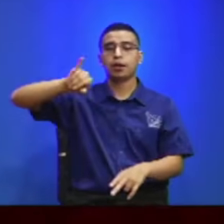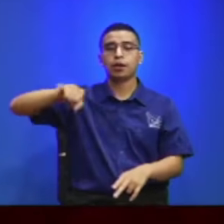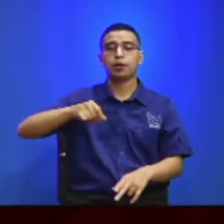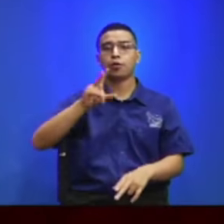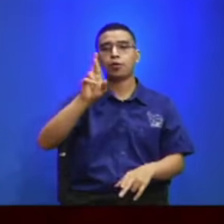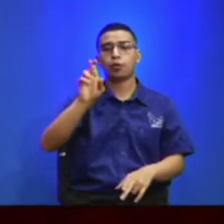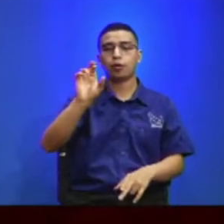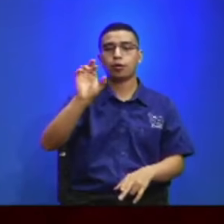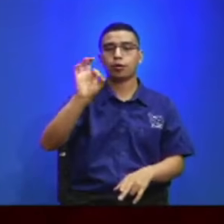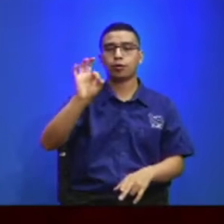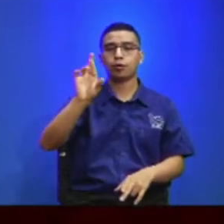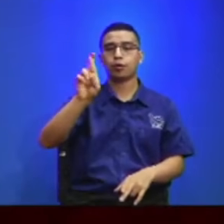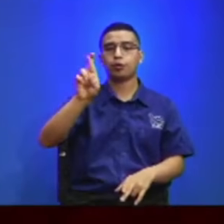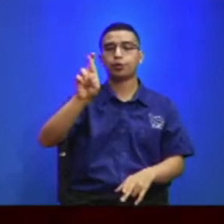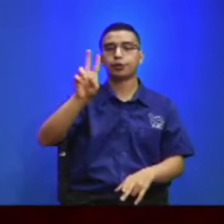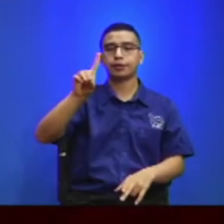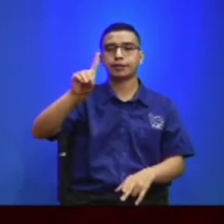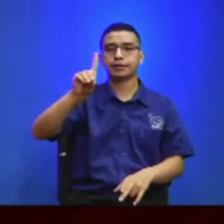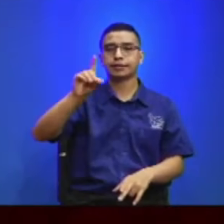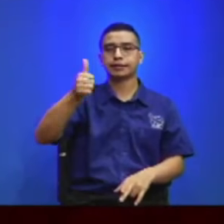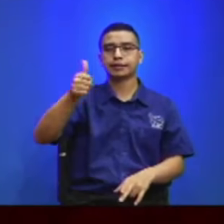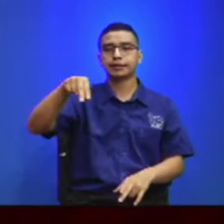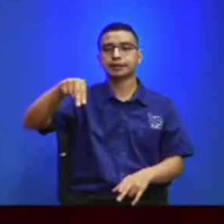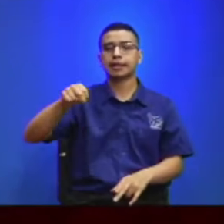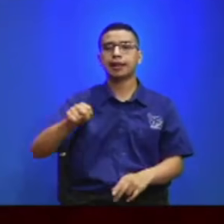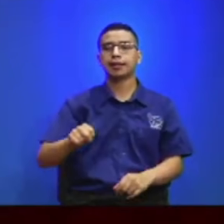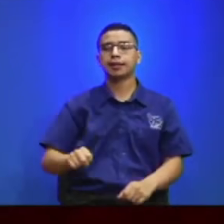quedarán cortadas